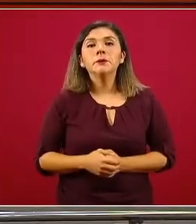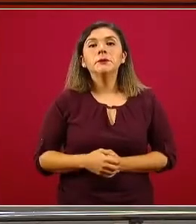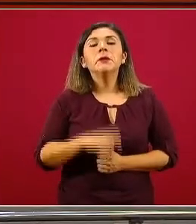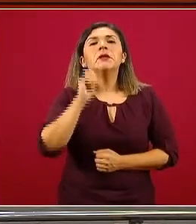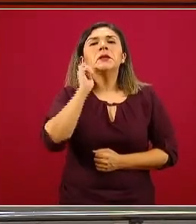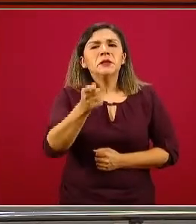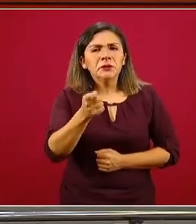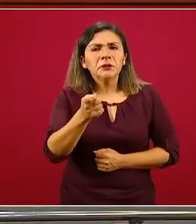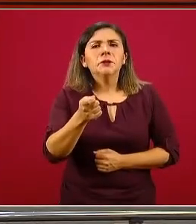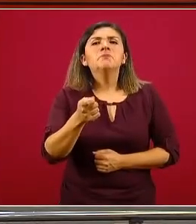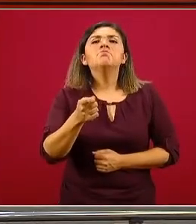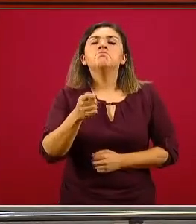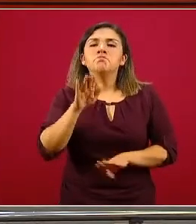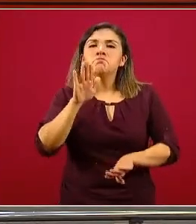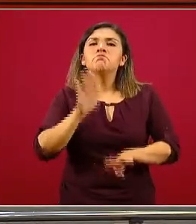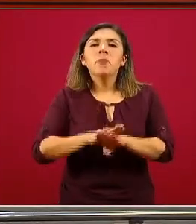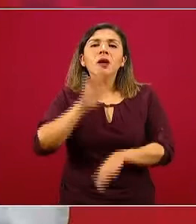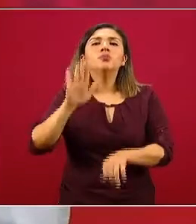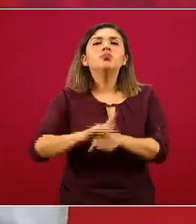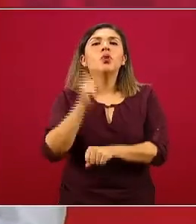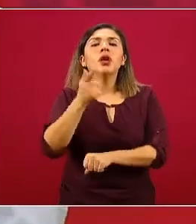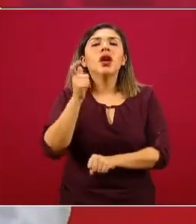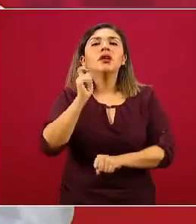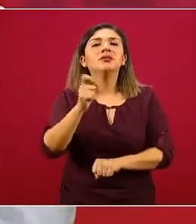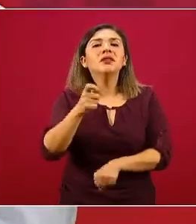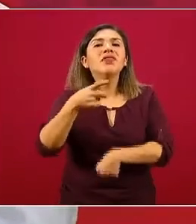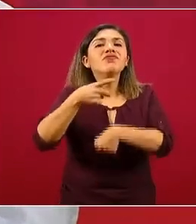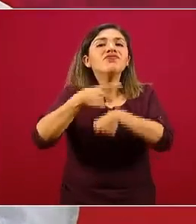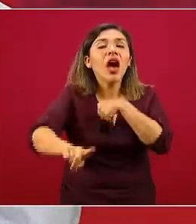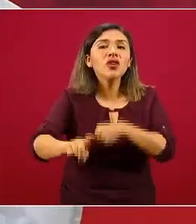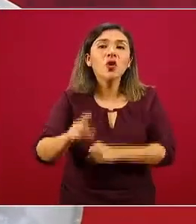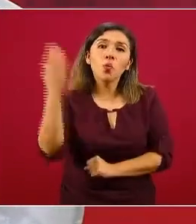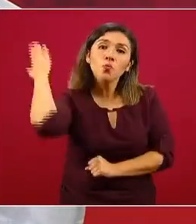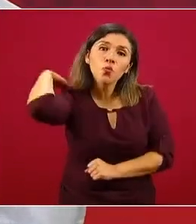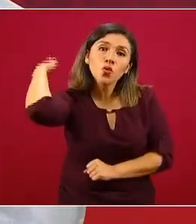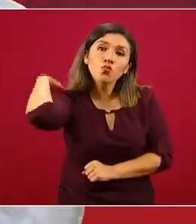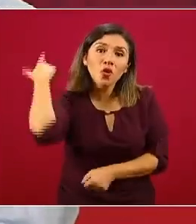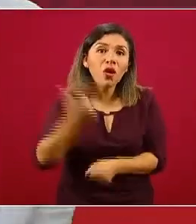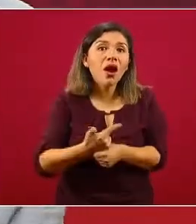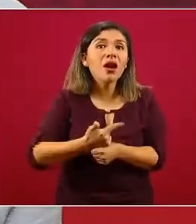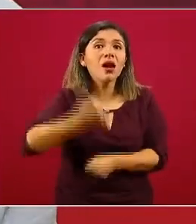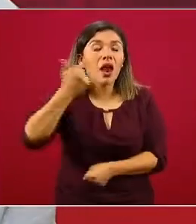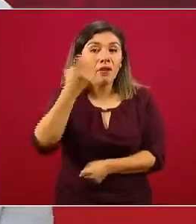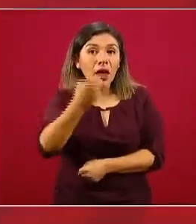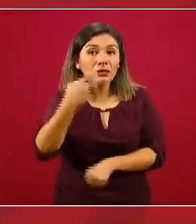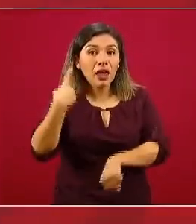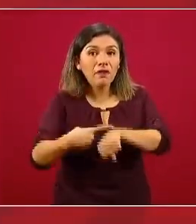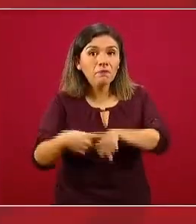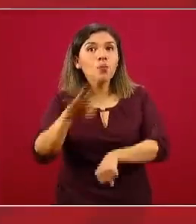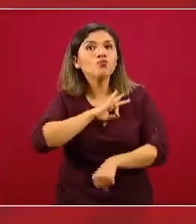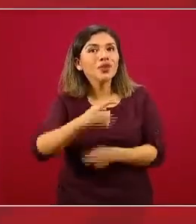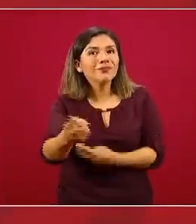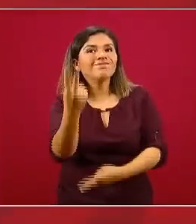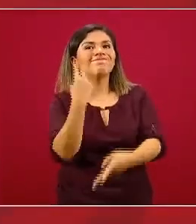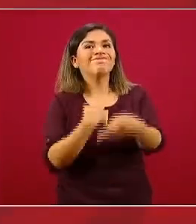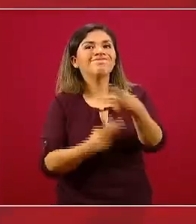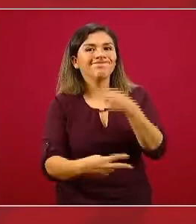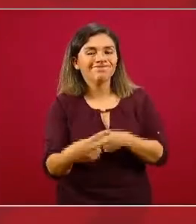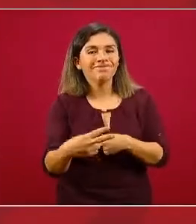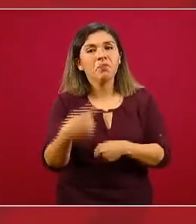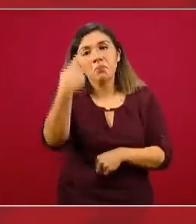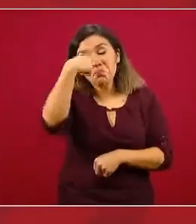se presentan precisamente por el daño pulmonar agudo, grave, que esta enfermedad puede producir